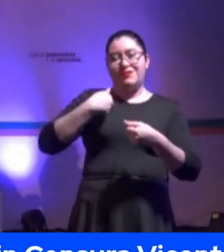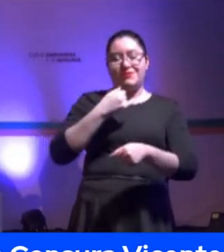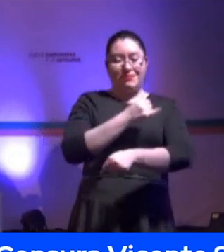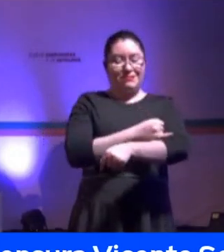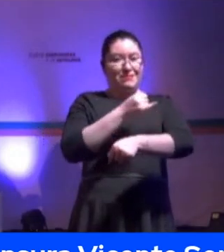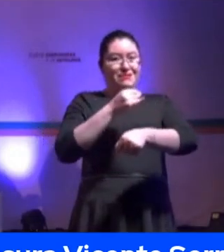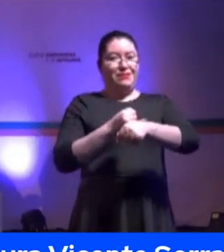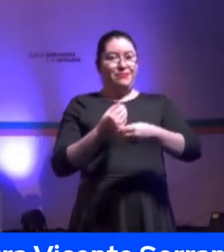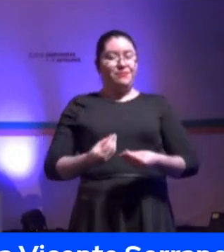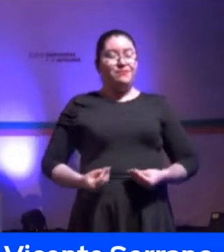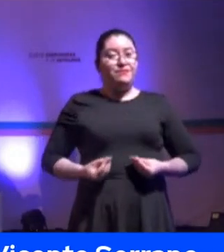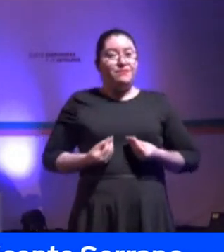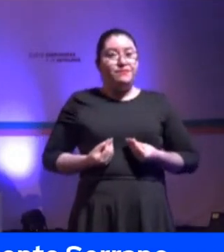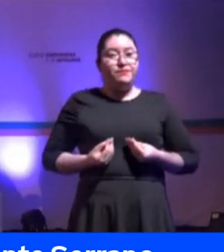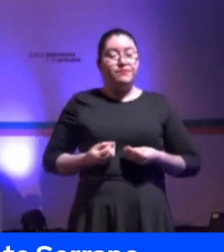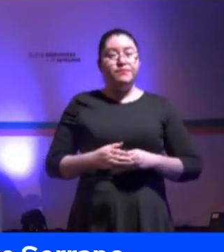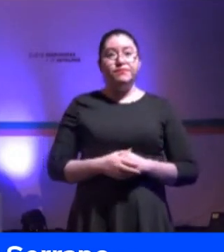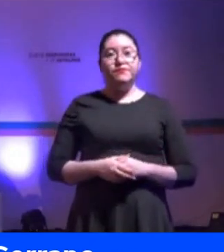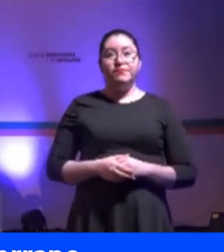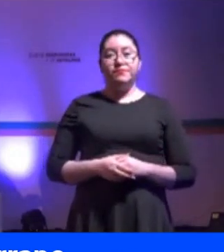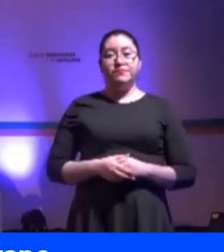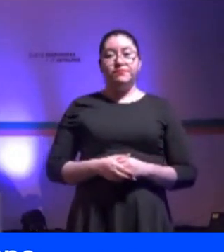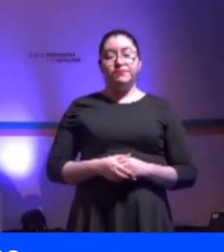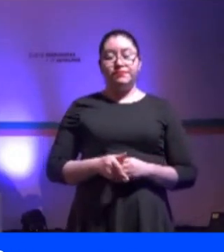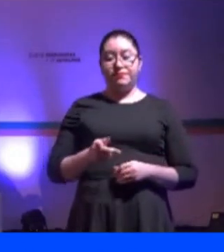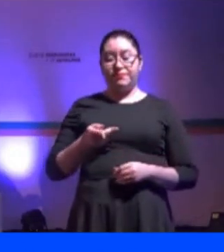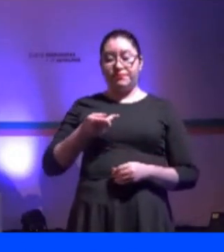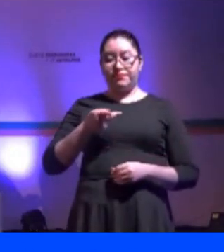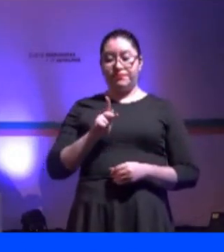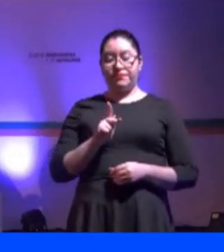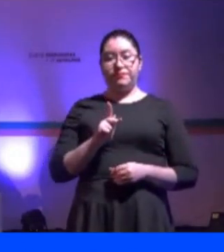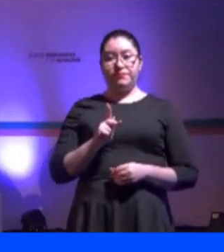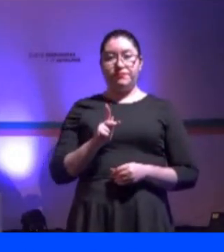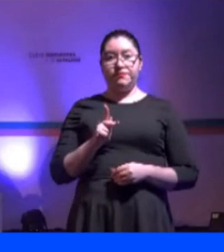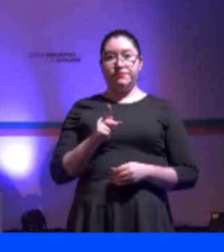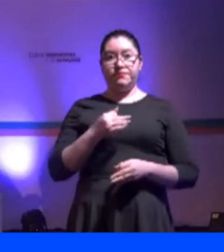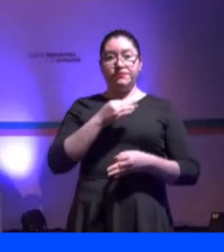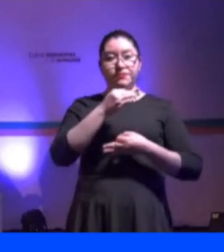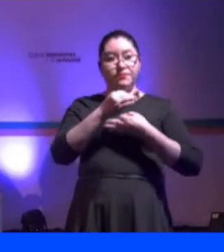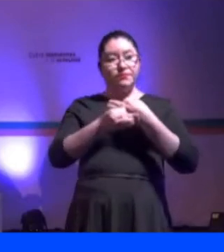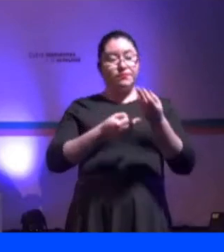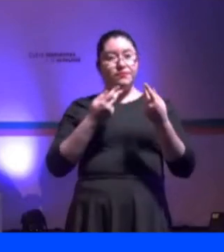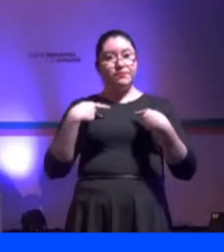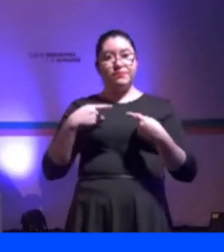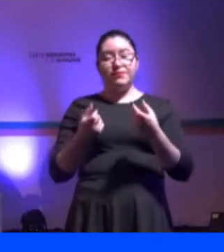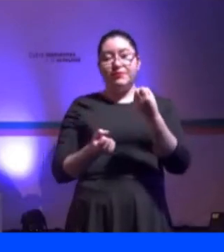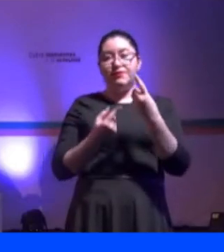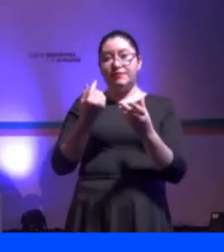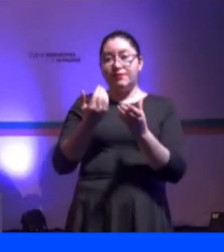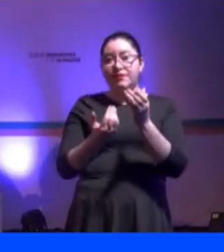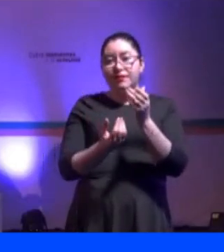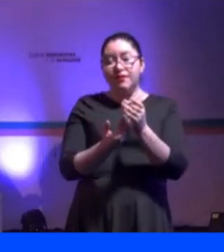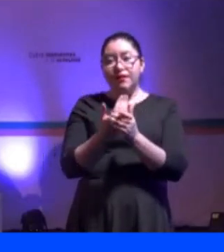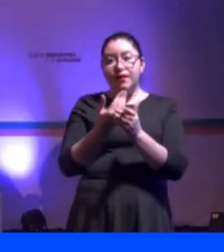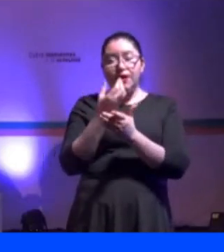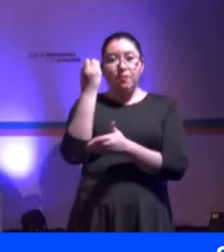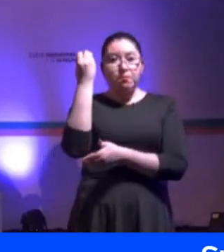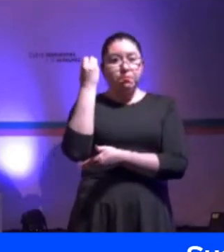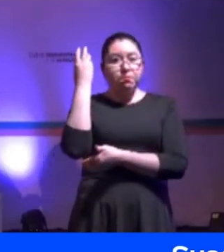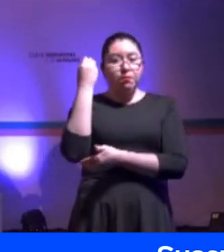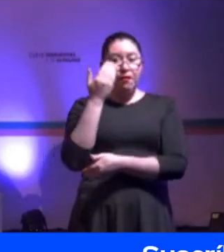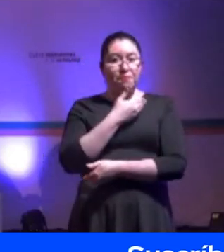Iztapalapa, pero que luego la imposibilidad de que toda la gente, hay mucha gente que no ve las mañaneras